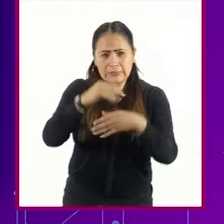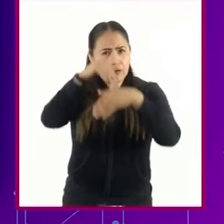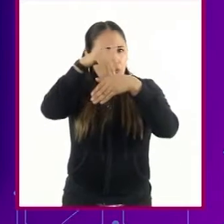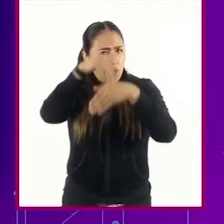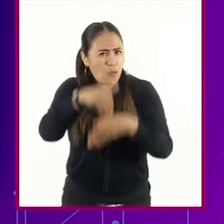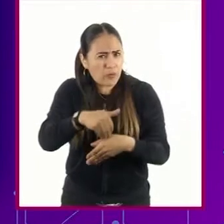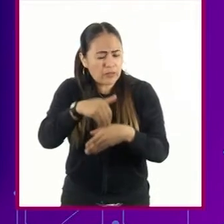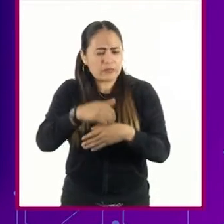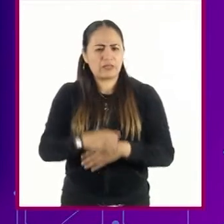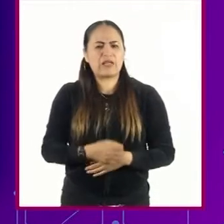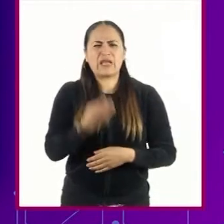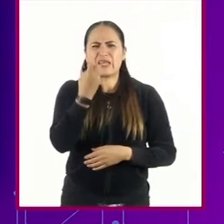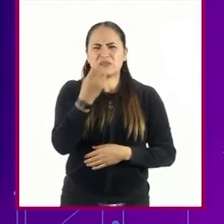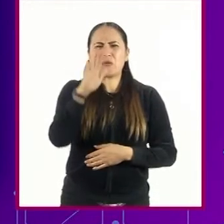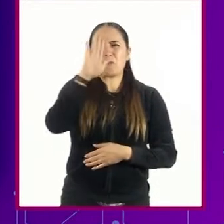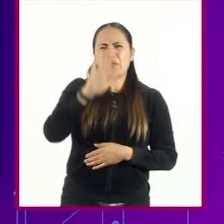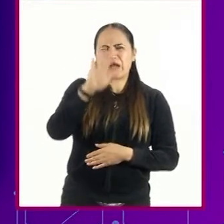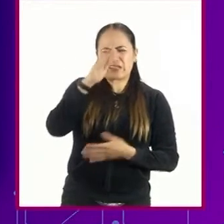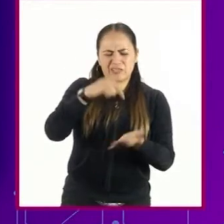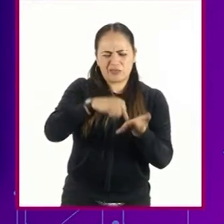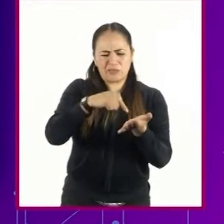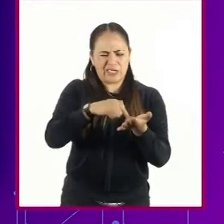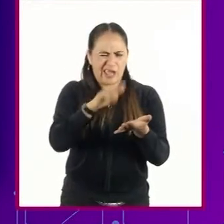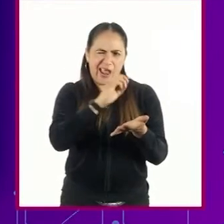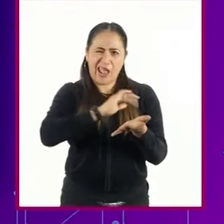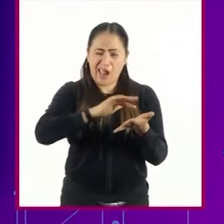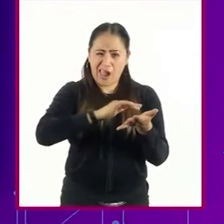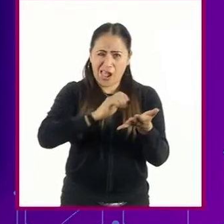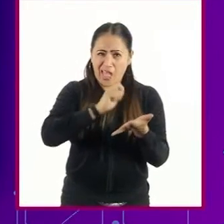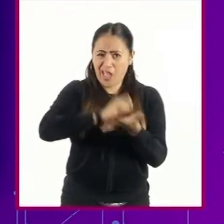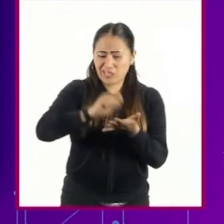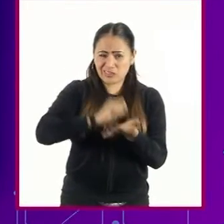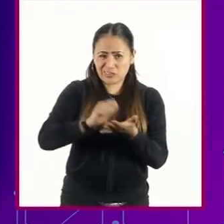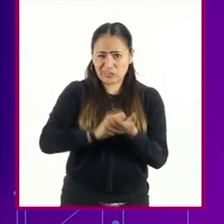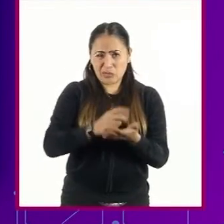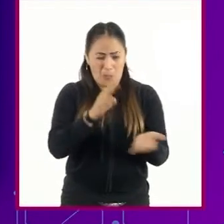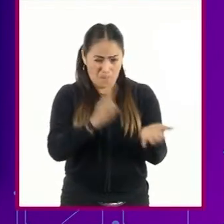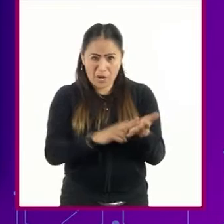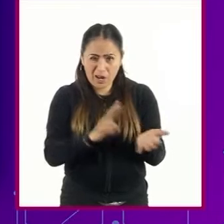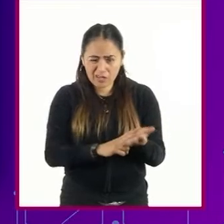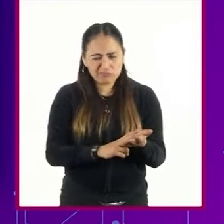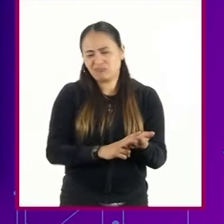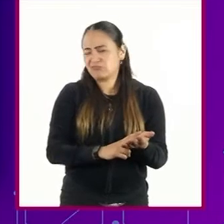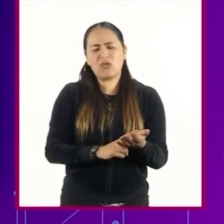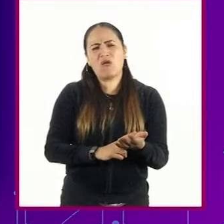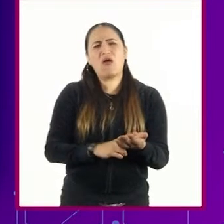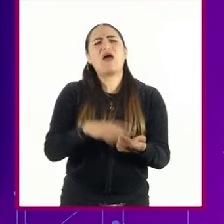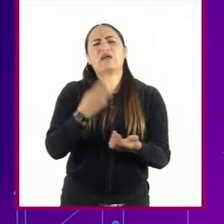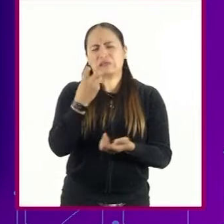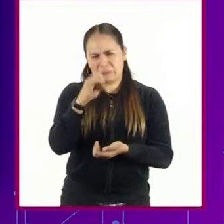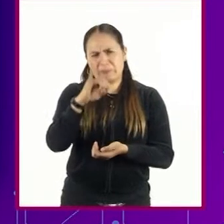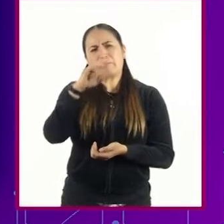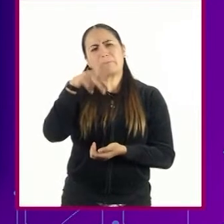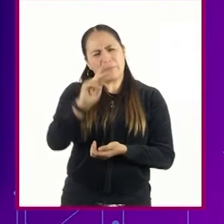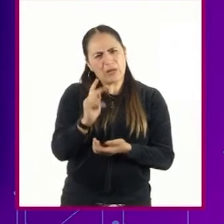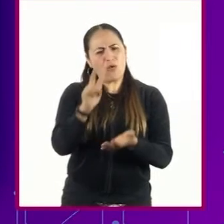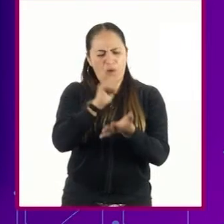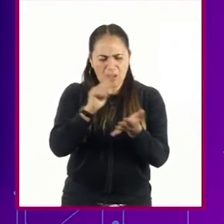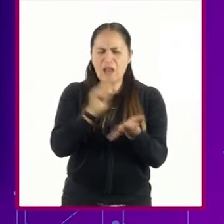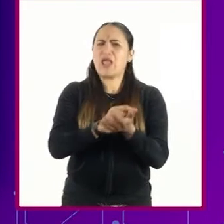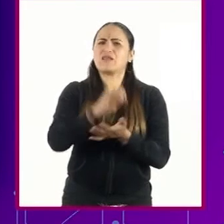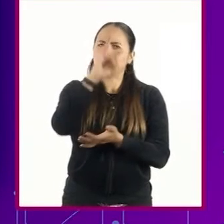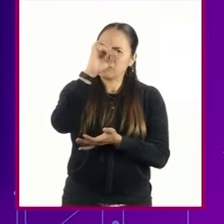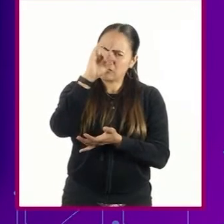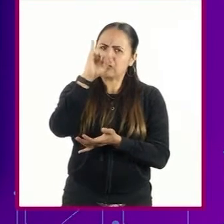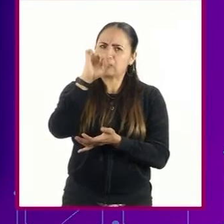sensación de que eso escrito fuera algo así como muerto, frío, ¿no? Y no, las leyes continuamente están cambiando. No solo me